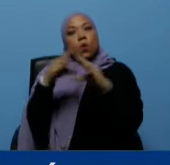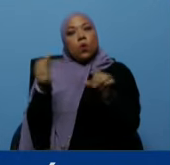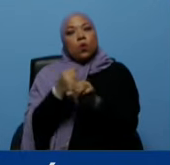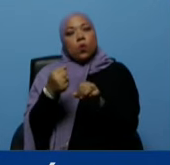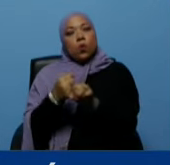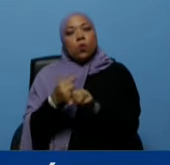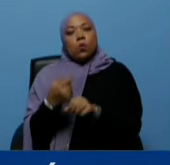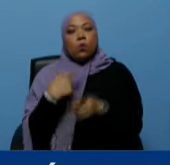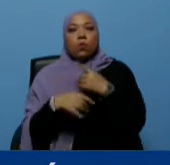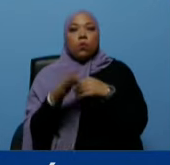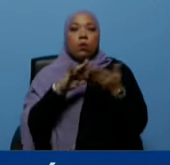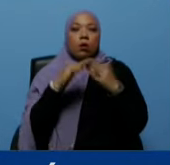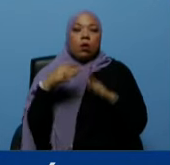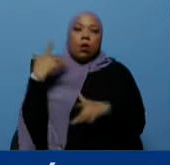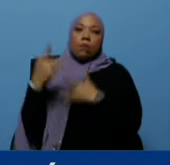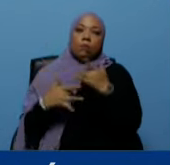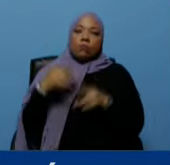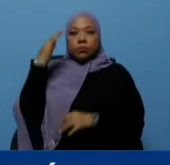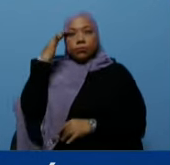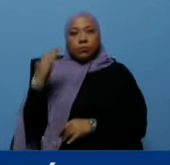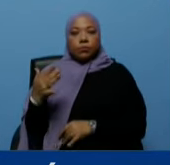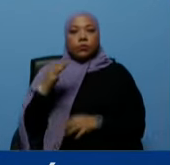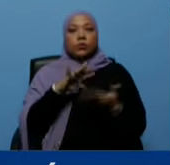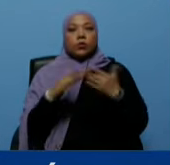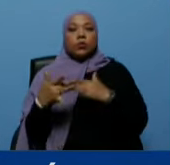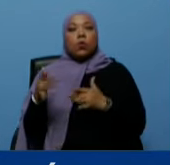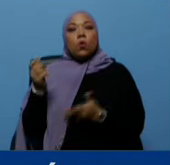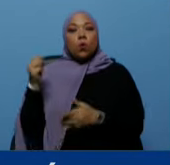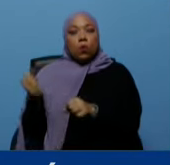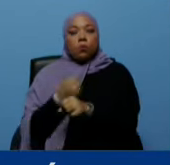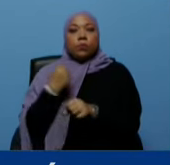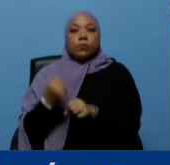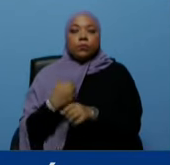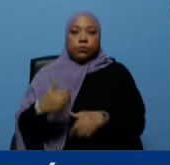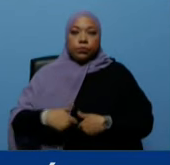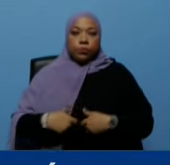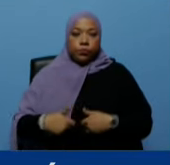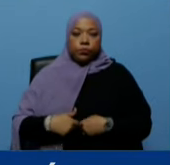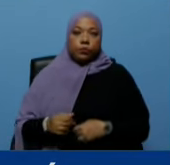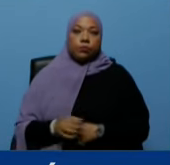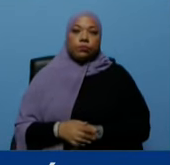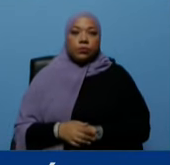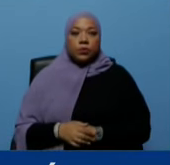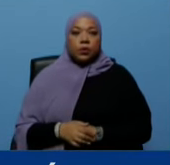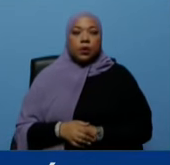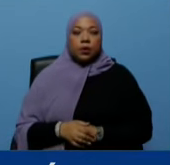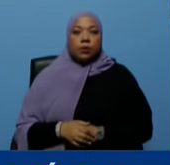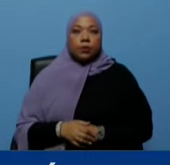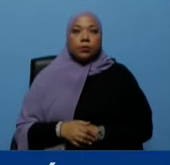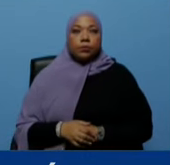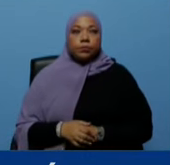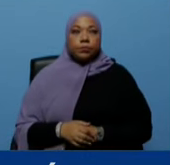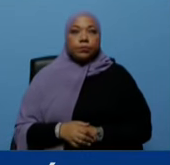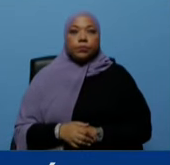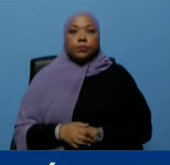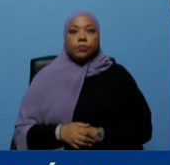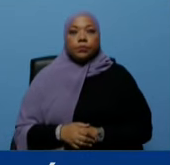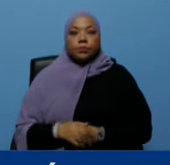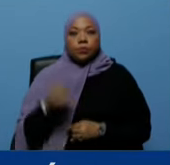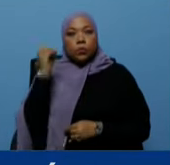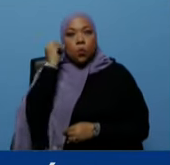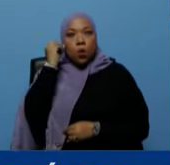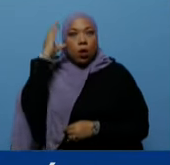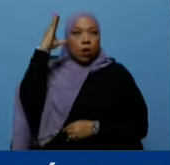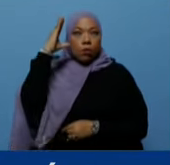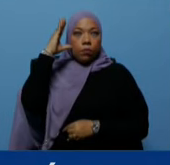las brigadas comunitarias militares, con mucha dedicación, con mucha capacidad de